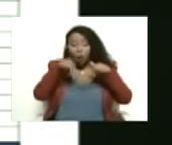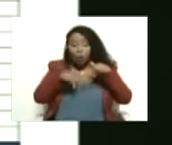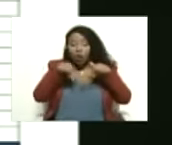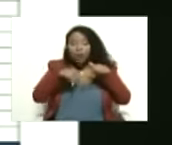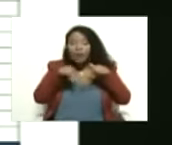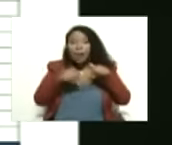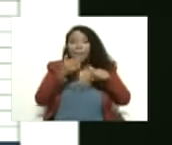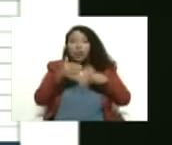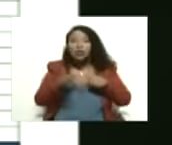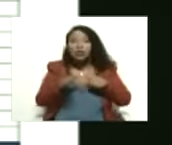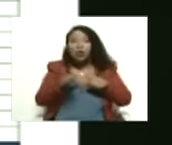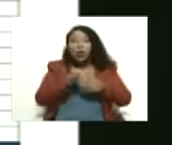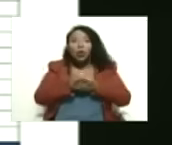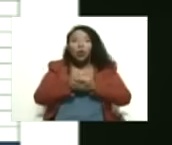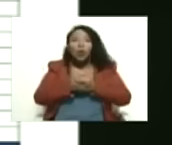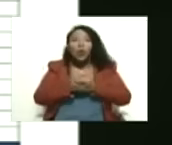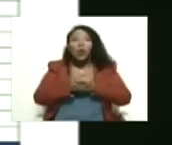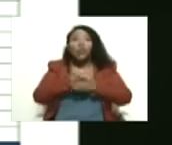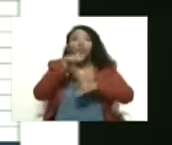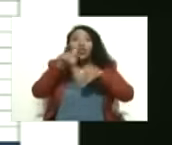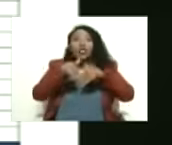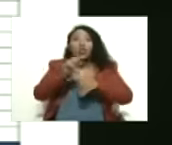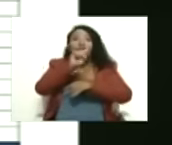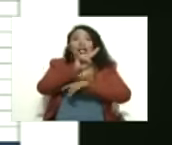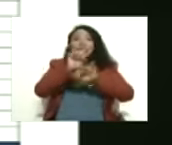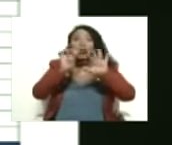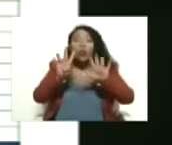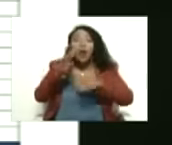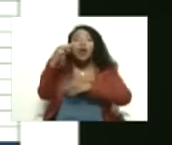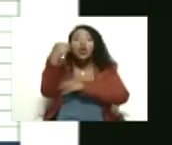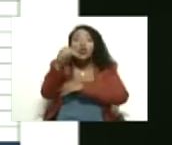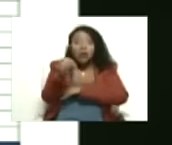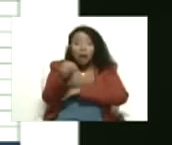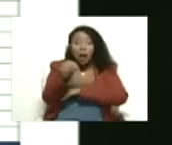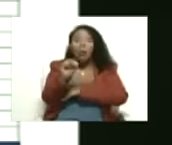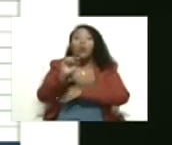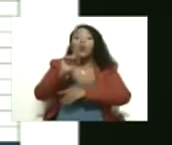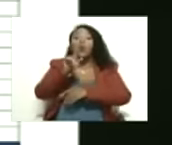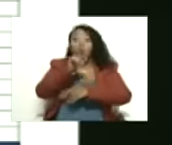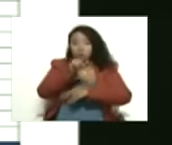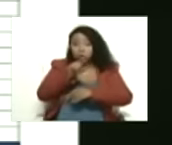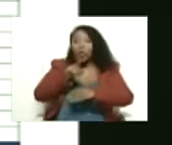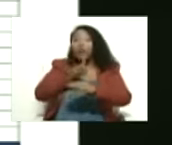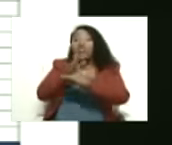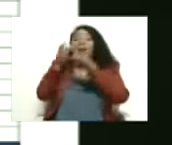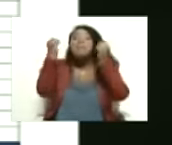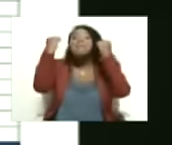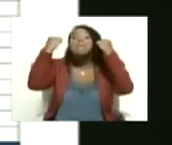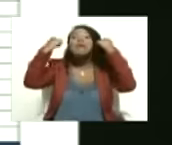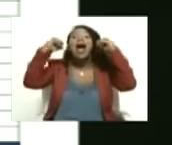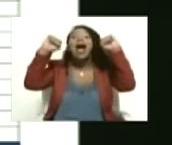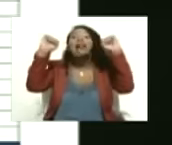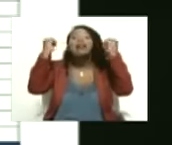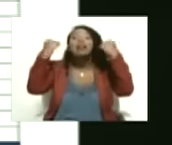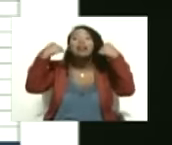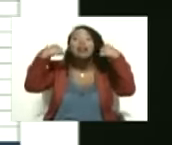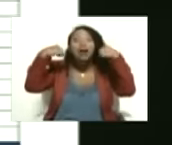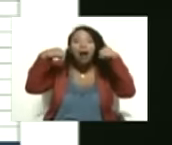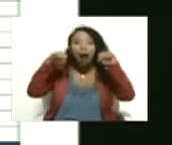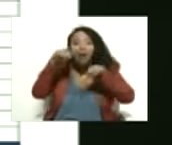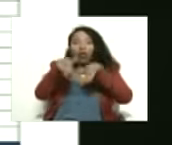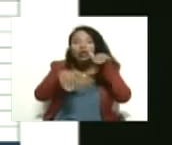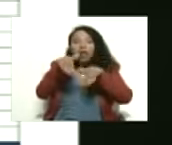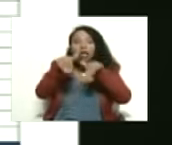pueda acercarse a la máquina de votación se pueda familiarizar pueda emitir su voto también pueda verlo rápido